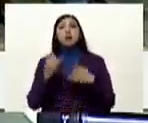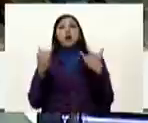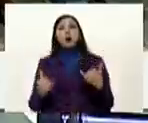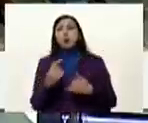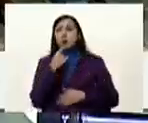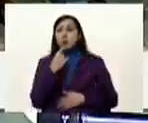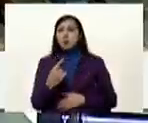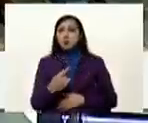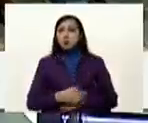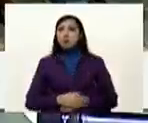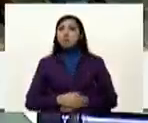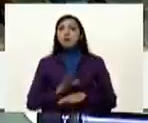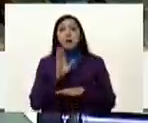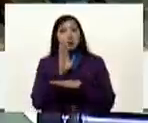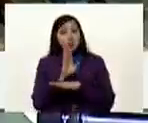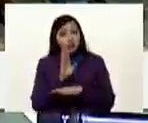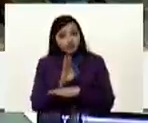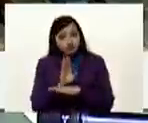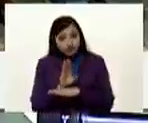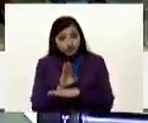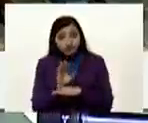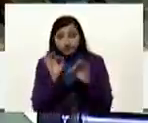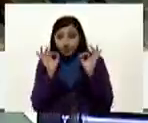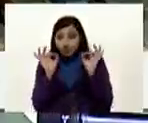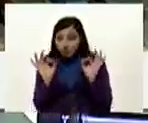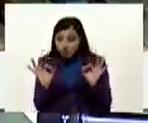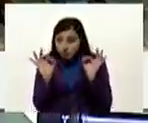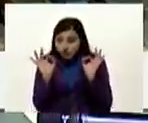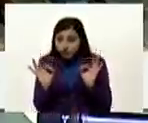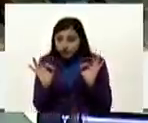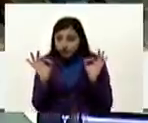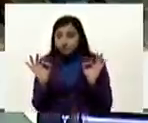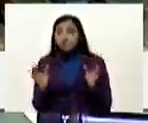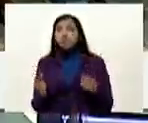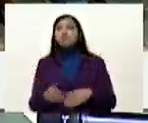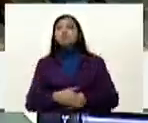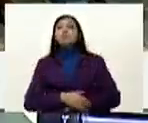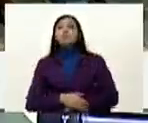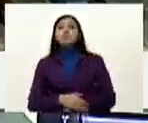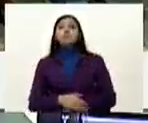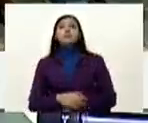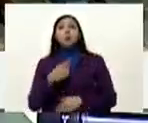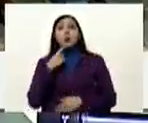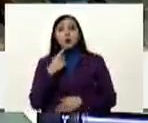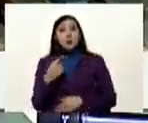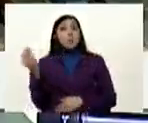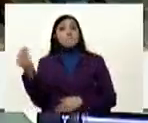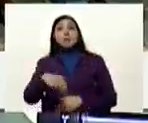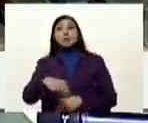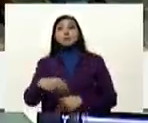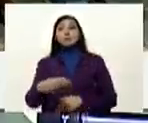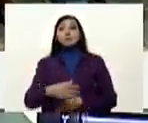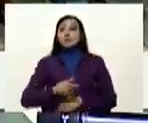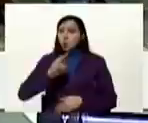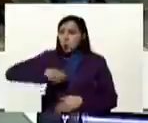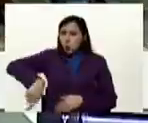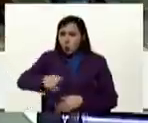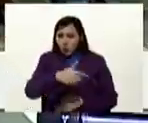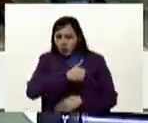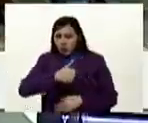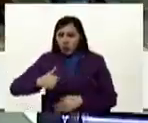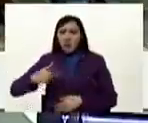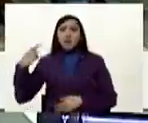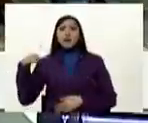digo, a cuidarse, a cuidarse, a cuidarse. Les digo más, ustedes quieren